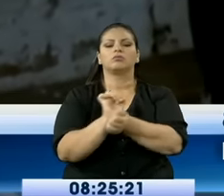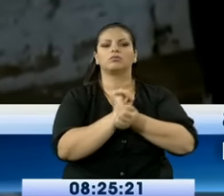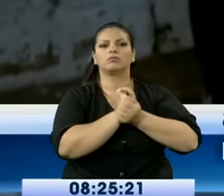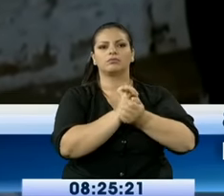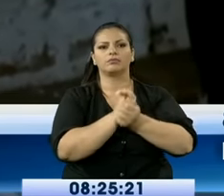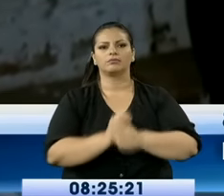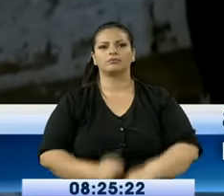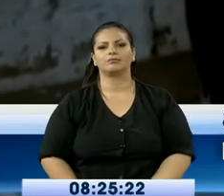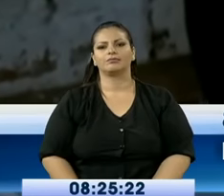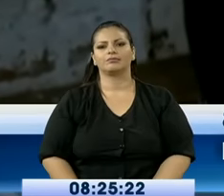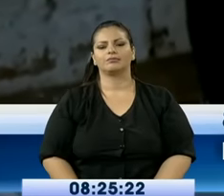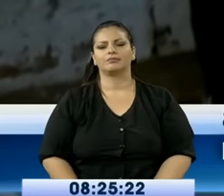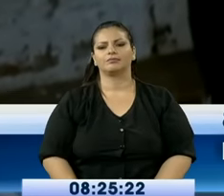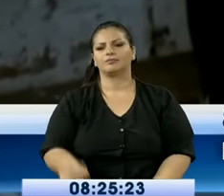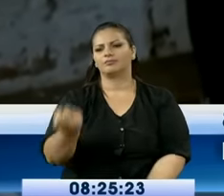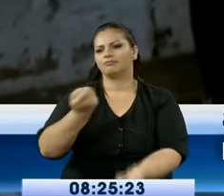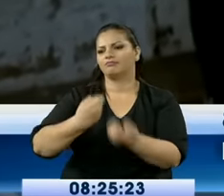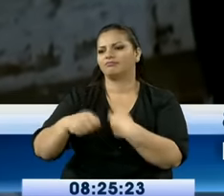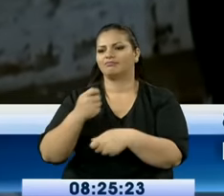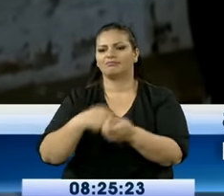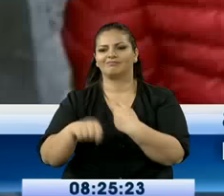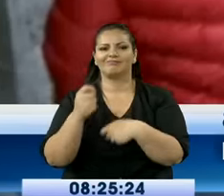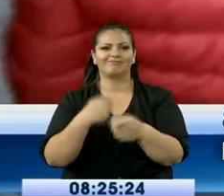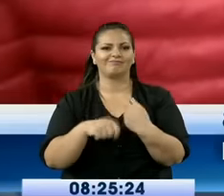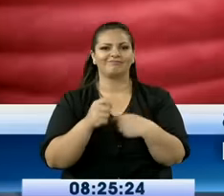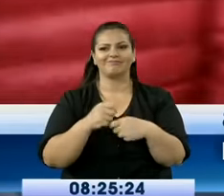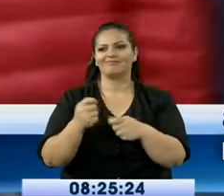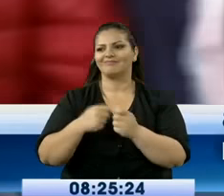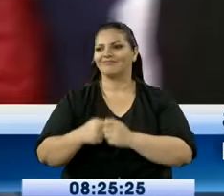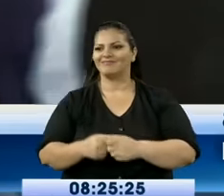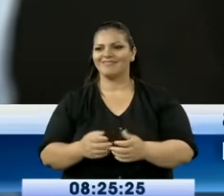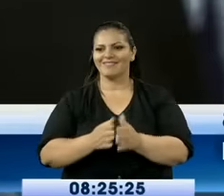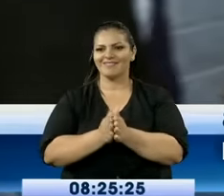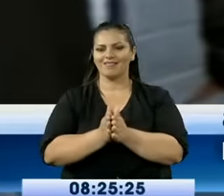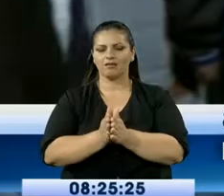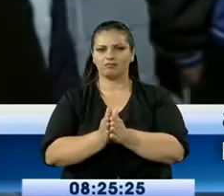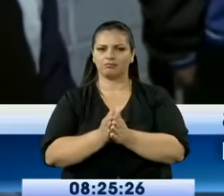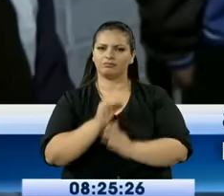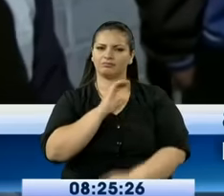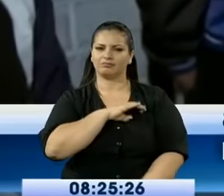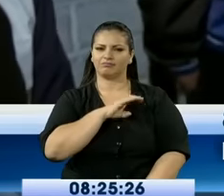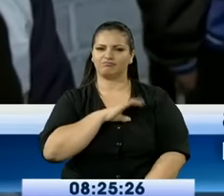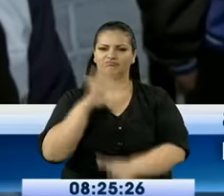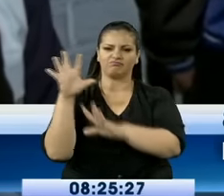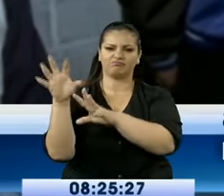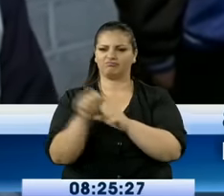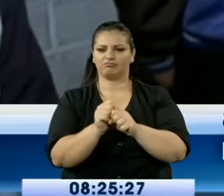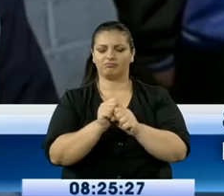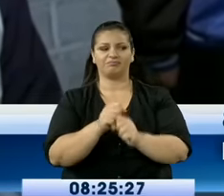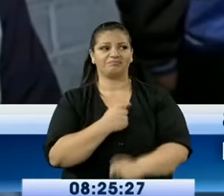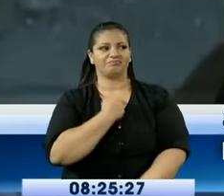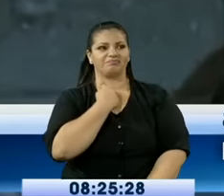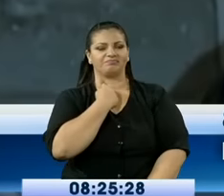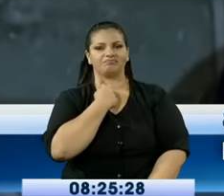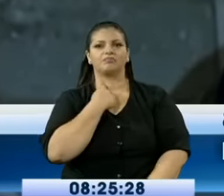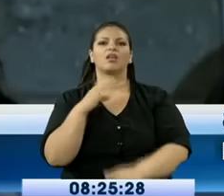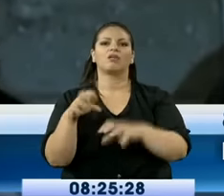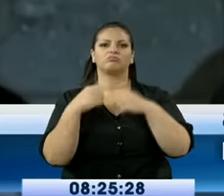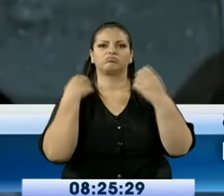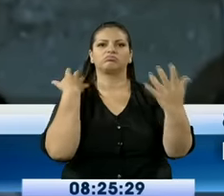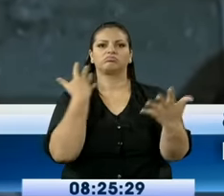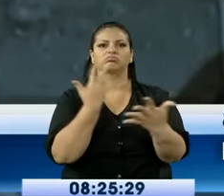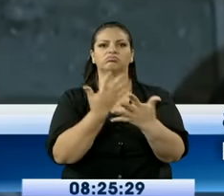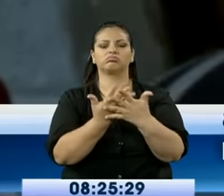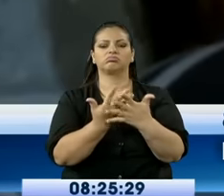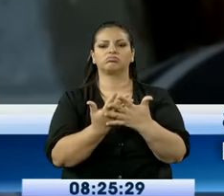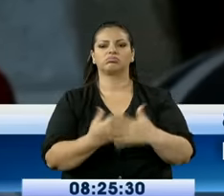un mercado para sus acciones ilícitas, pero el negocio no les duró mucho tiempo. La policía les puso un alto a sus actividades y ahora tendrán que responder